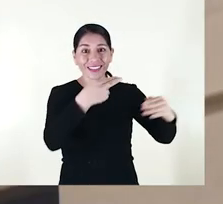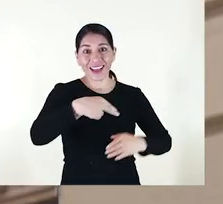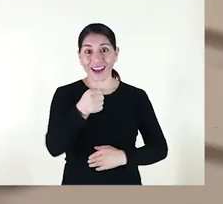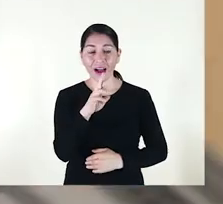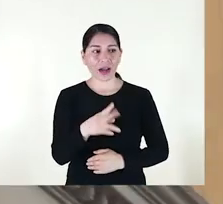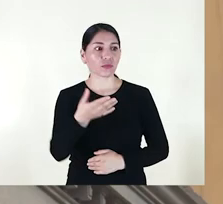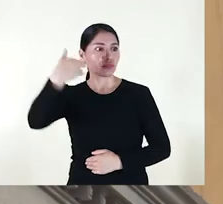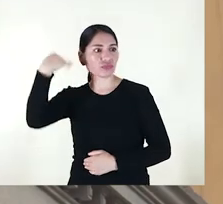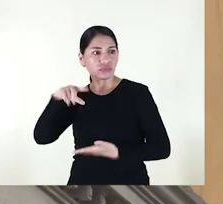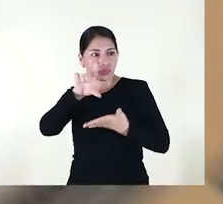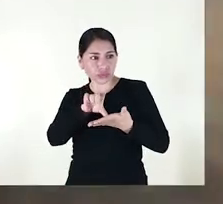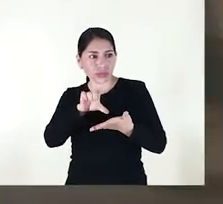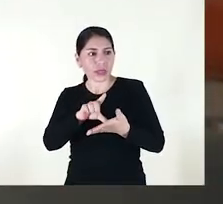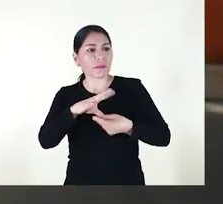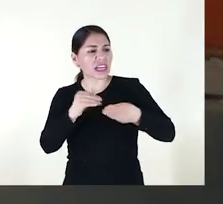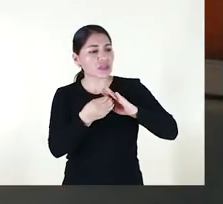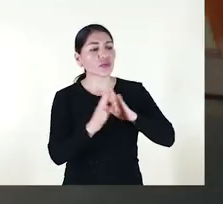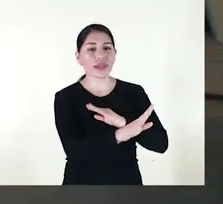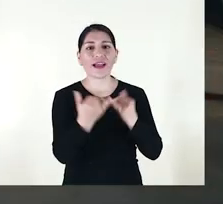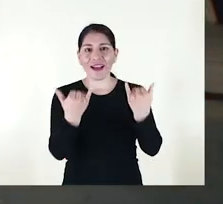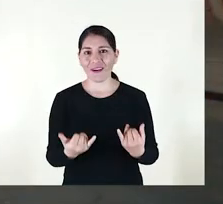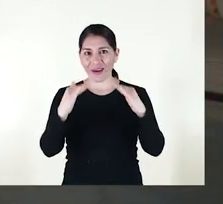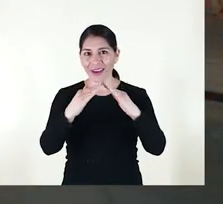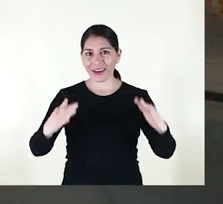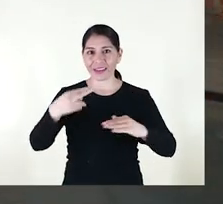Casa Hart, un patrimonio que muestra los cambios de usos en